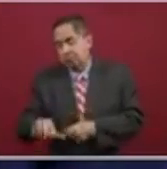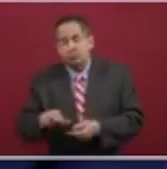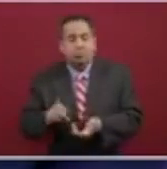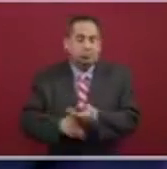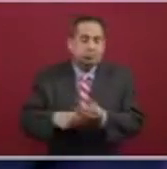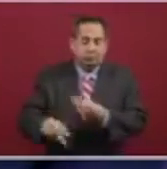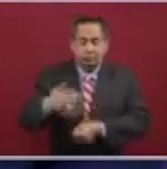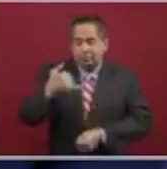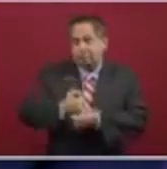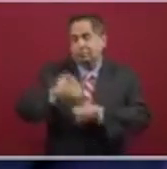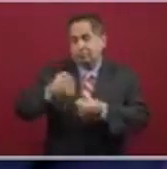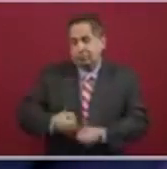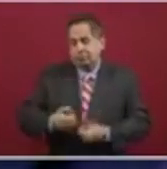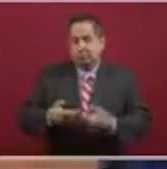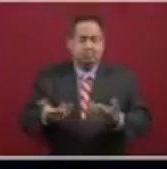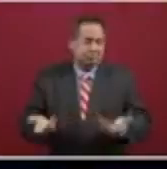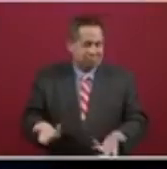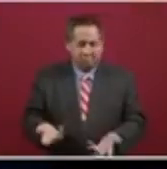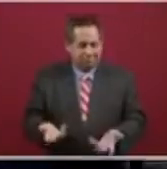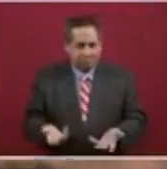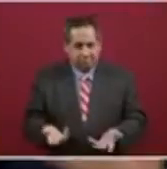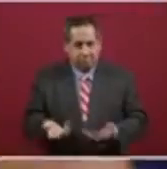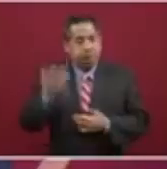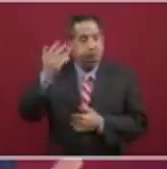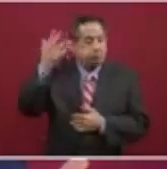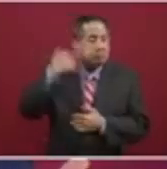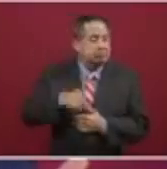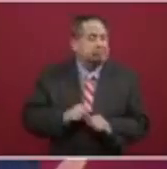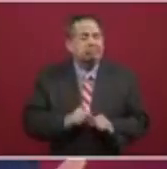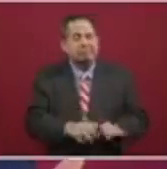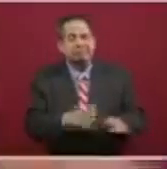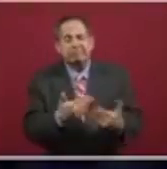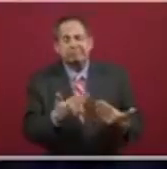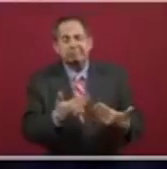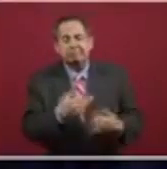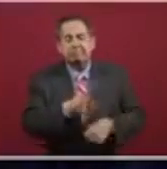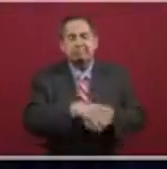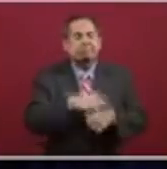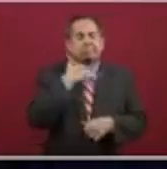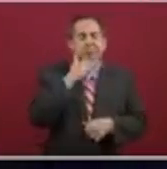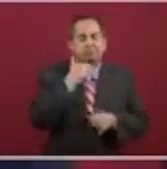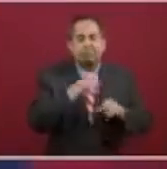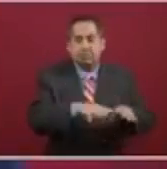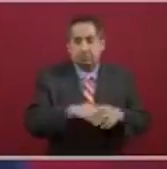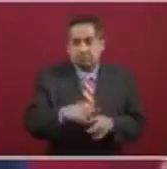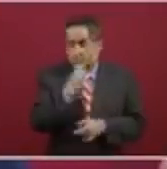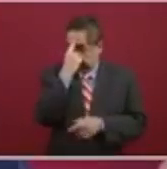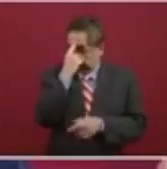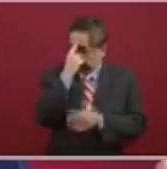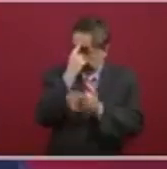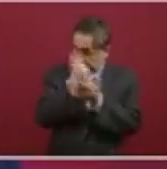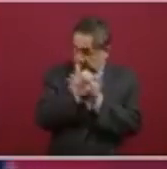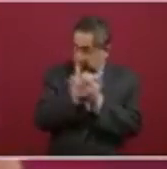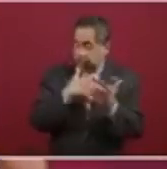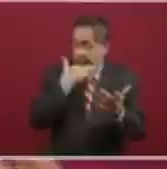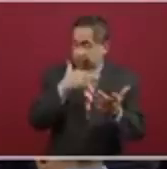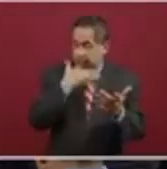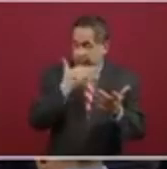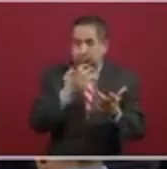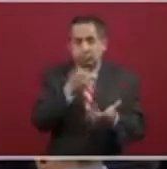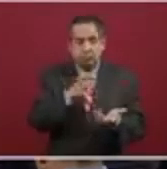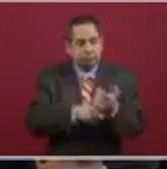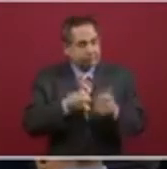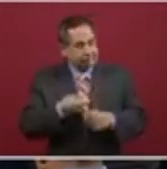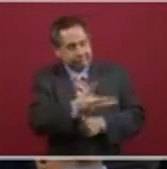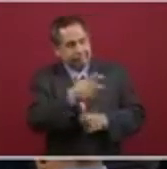inseguridad, pero se toleraba y es una especie de enajenación, por eso hablo de